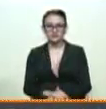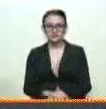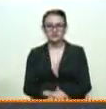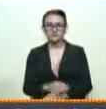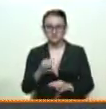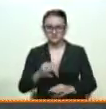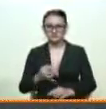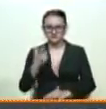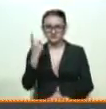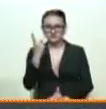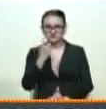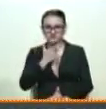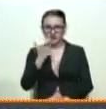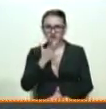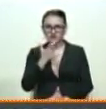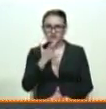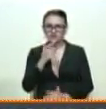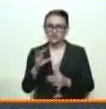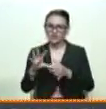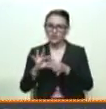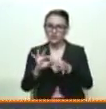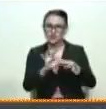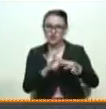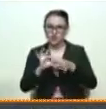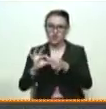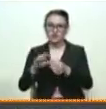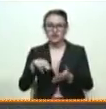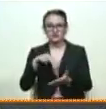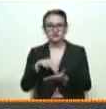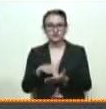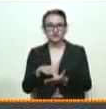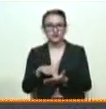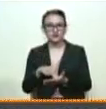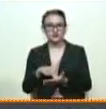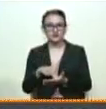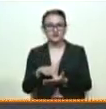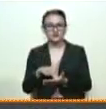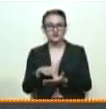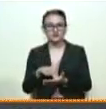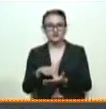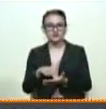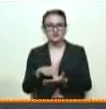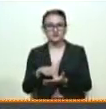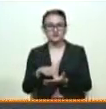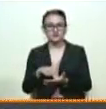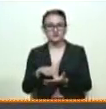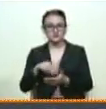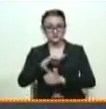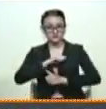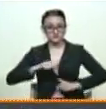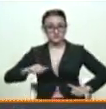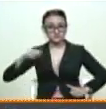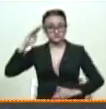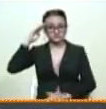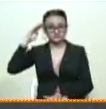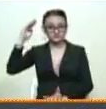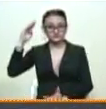Fijemos posición y llamamos a la Unión Nacional nuevamente. La Fuerza Armada Nacional Bolivariana,